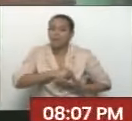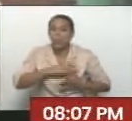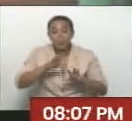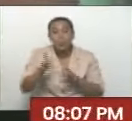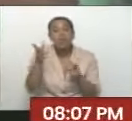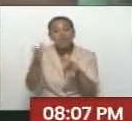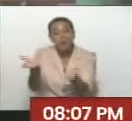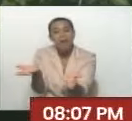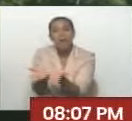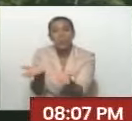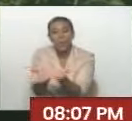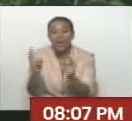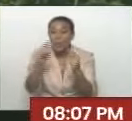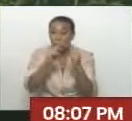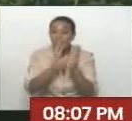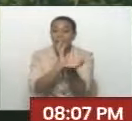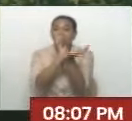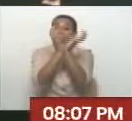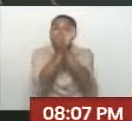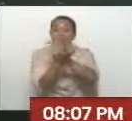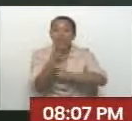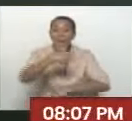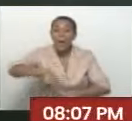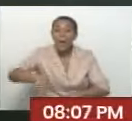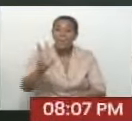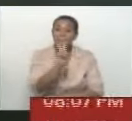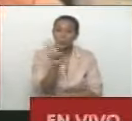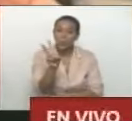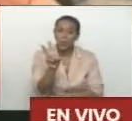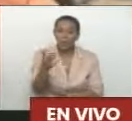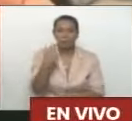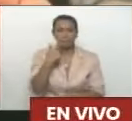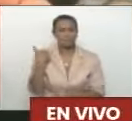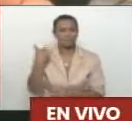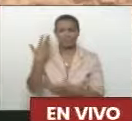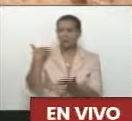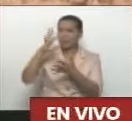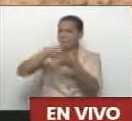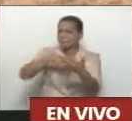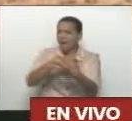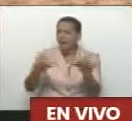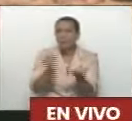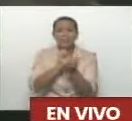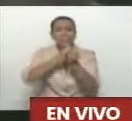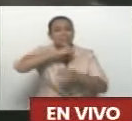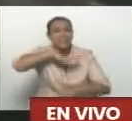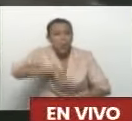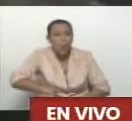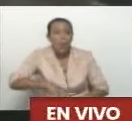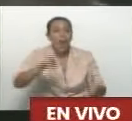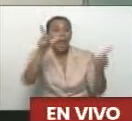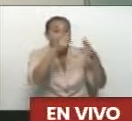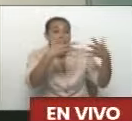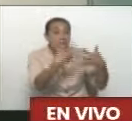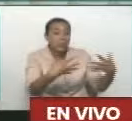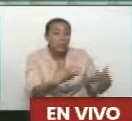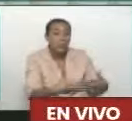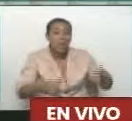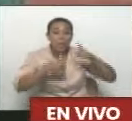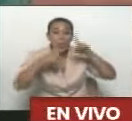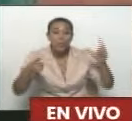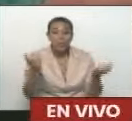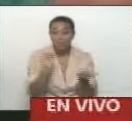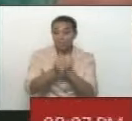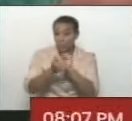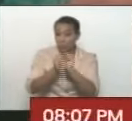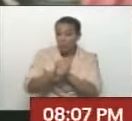la escuela. Conocí la geografía de mi cuerpo que me habían negado, de matemática, de historia, de literatura. Hice